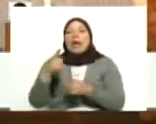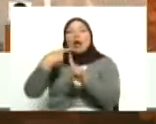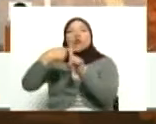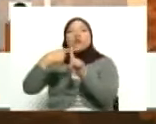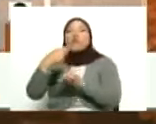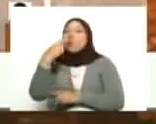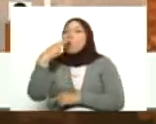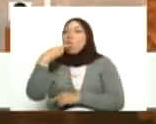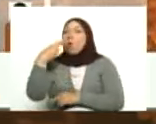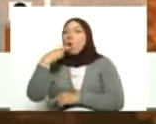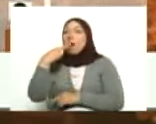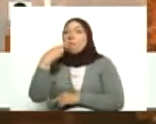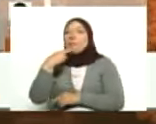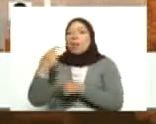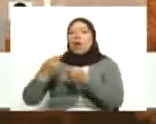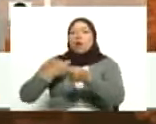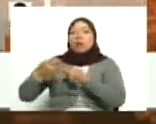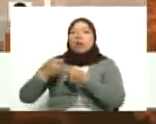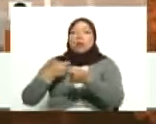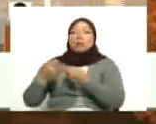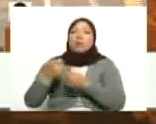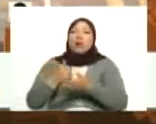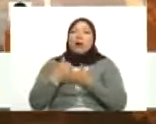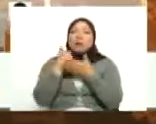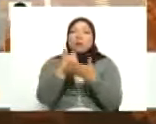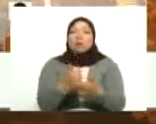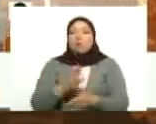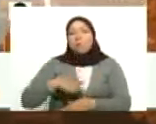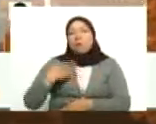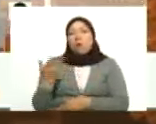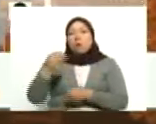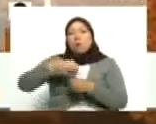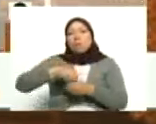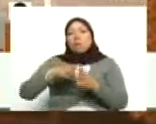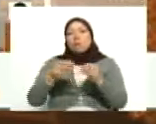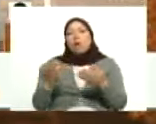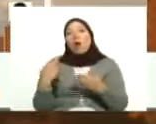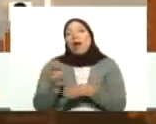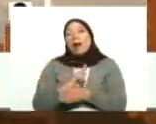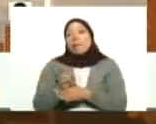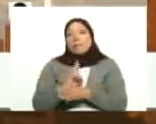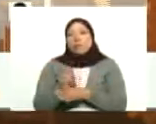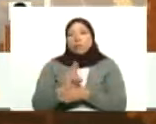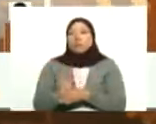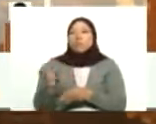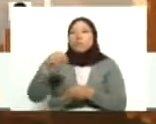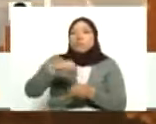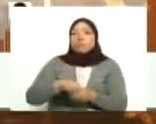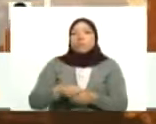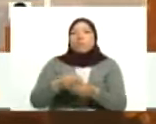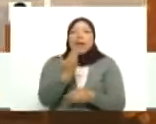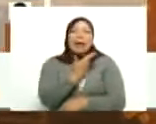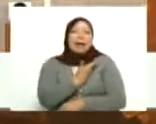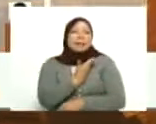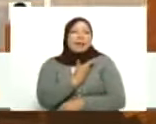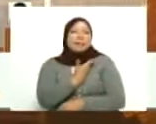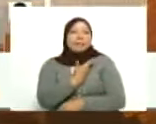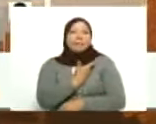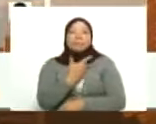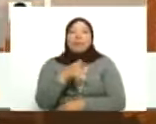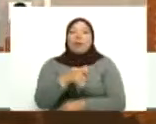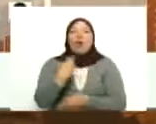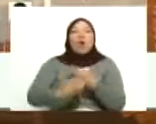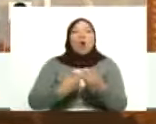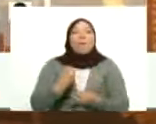estamos coordinando para que esa ayuda pueda entrar lo más pronto posible a la Franja de Gaza a través del